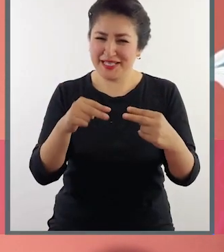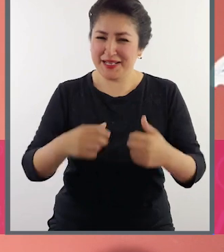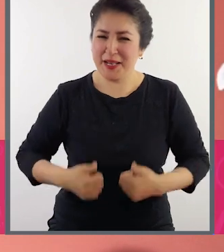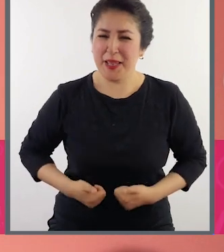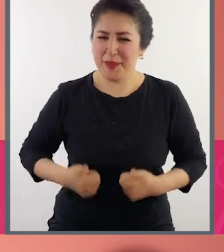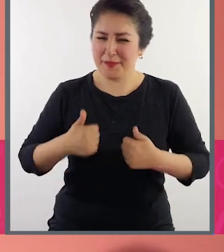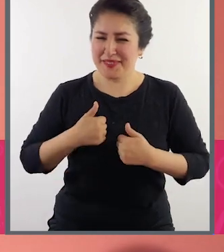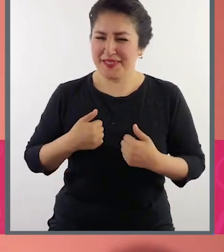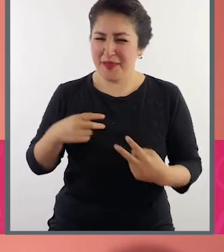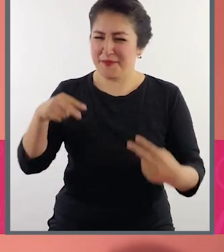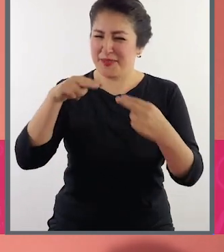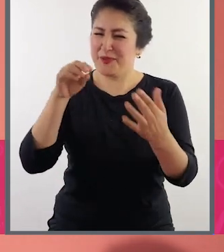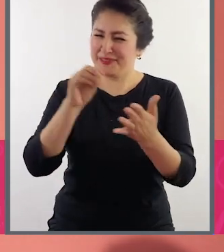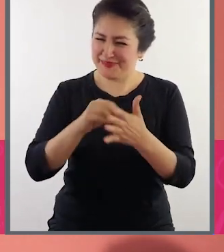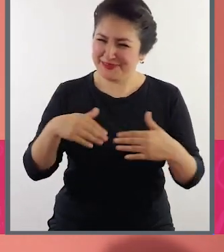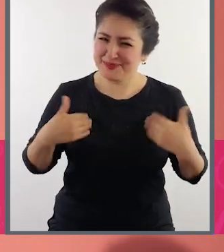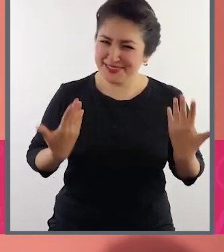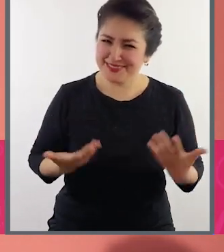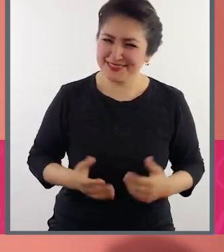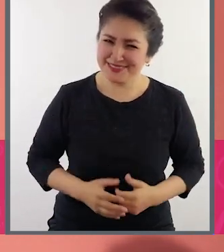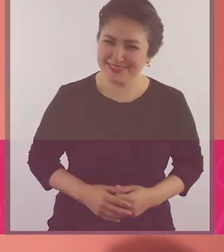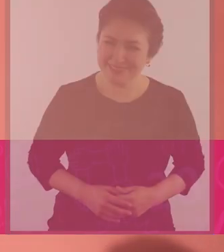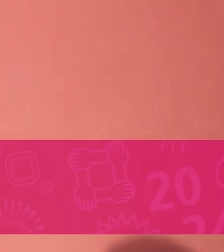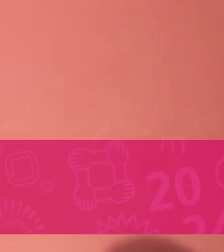incursión bicentenaria. Tupananchiscama.